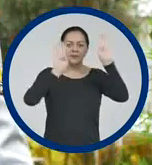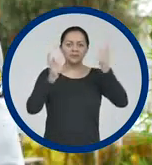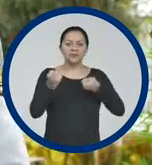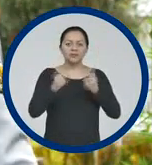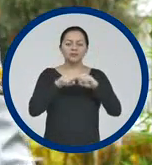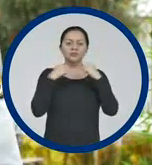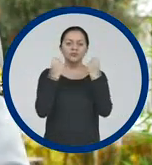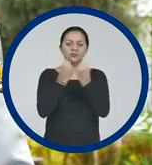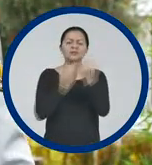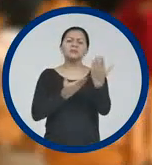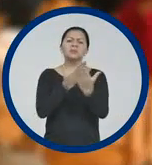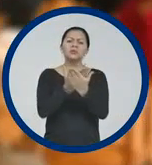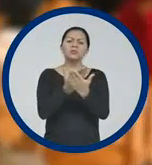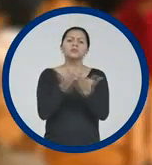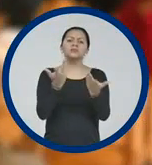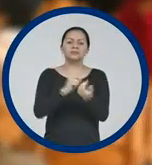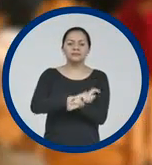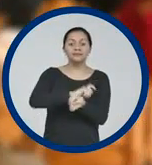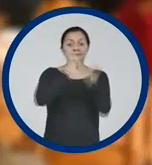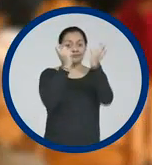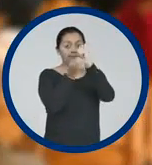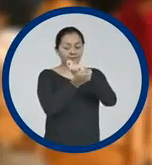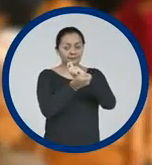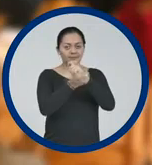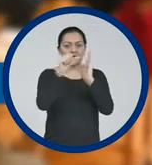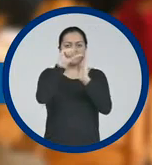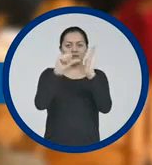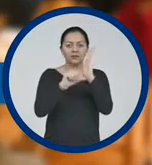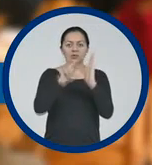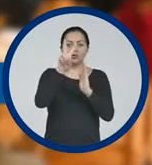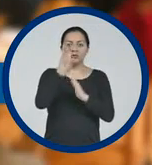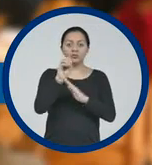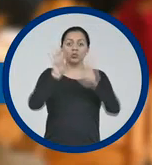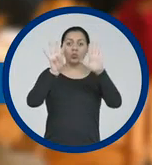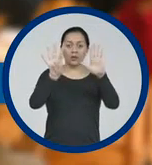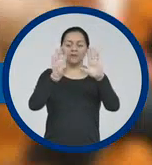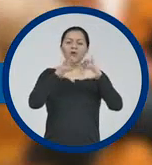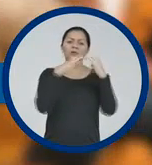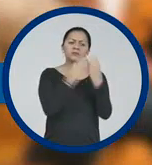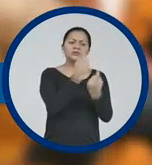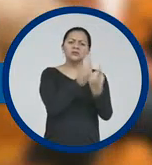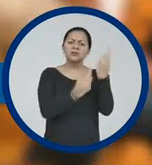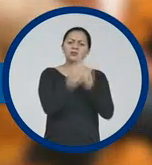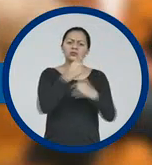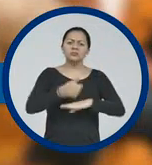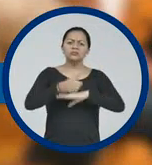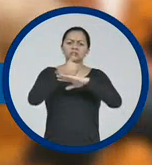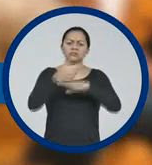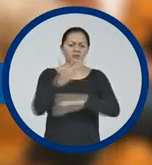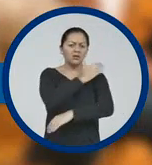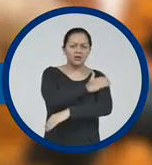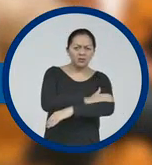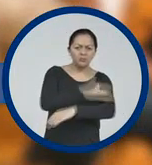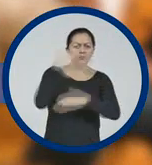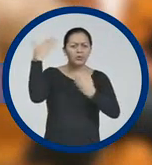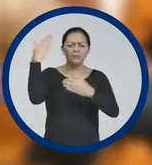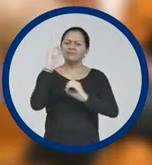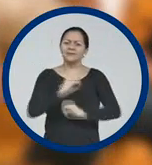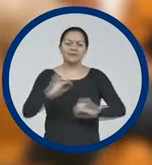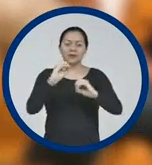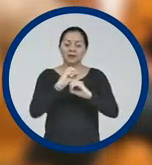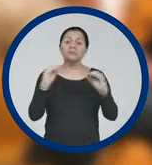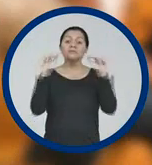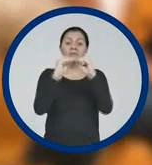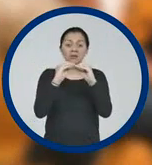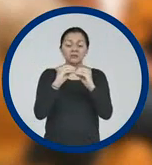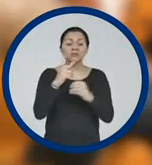control social. ¿Cuál es su propuesta? Enmendar el artículo 209 de comisiones de selección, demostrar no afiliación política y